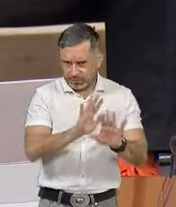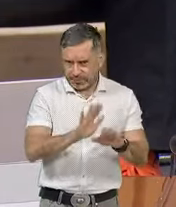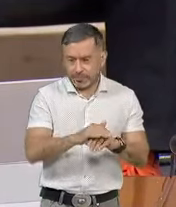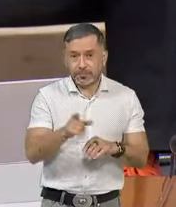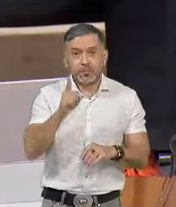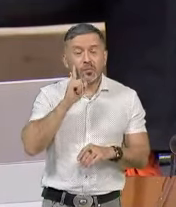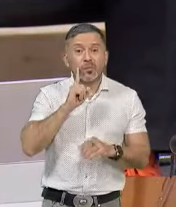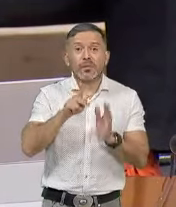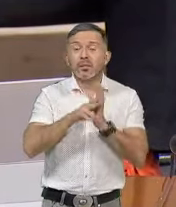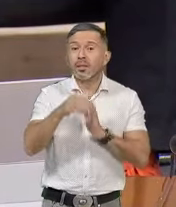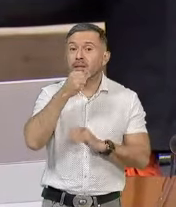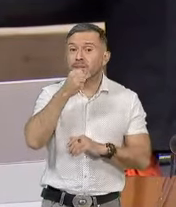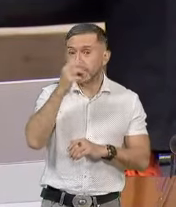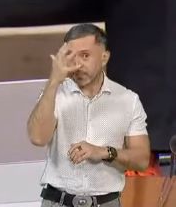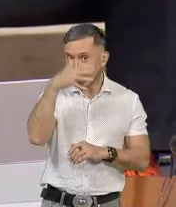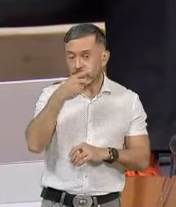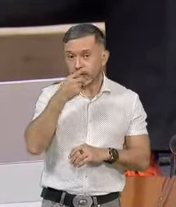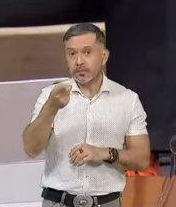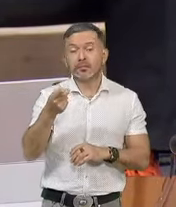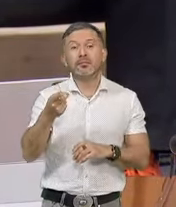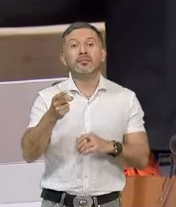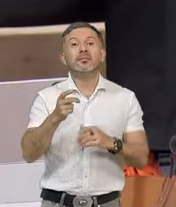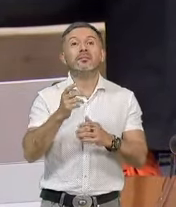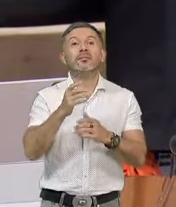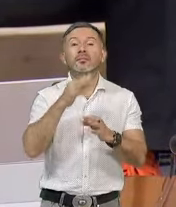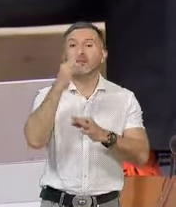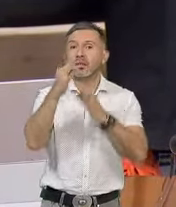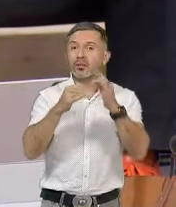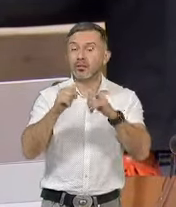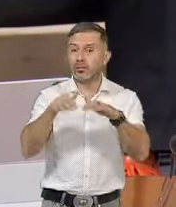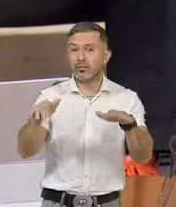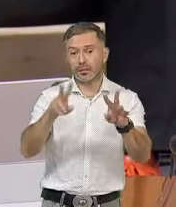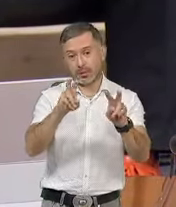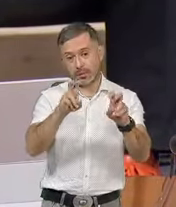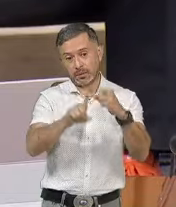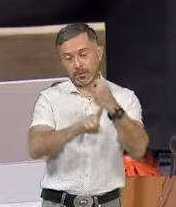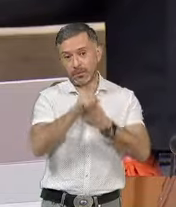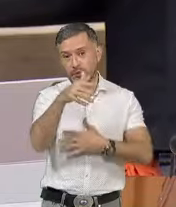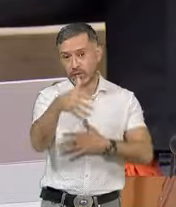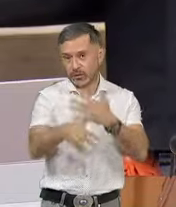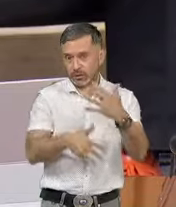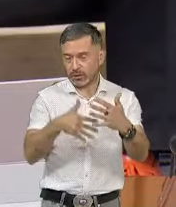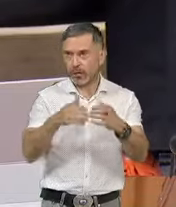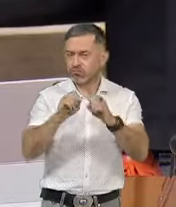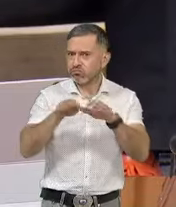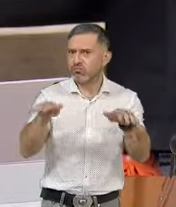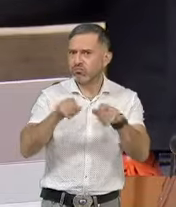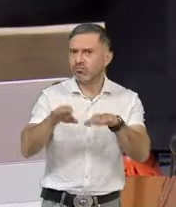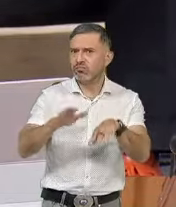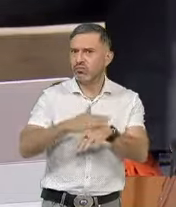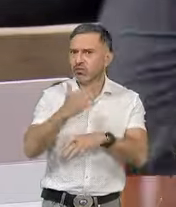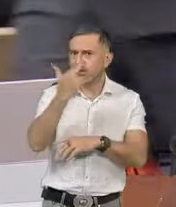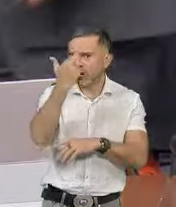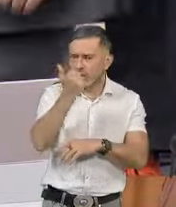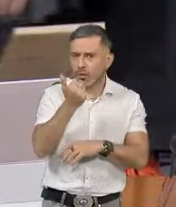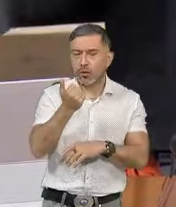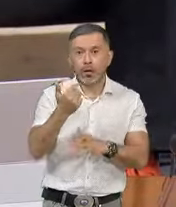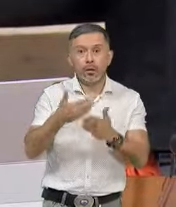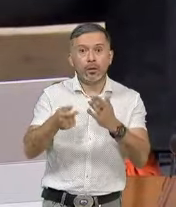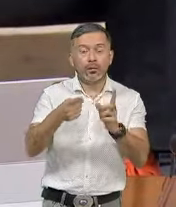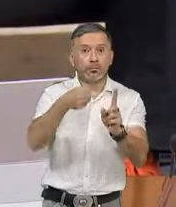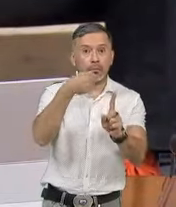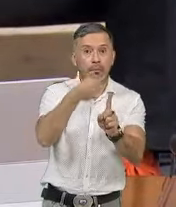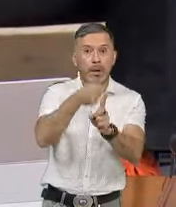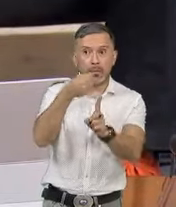recalcó que la cobertura Med en torno a la violencia se debe a que hay eventos de alto impacto que